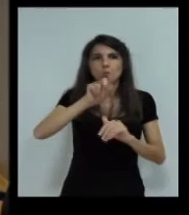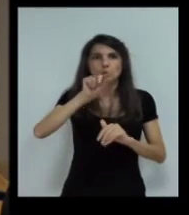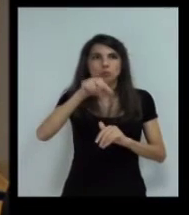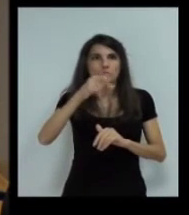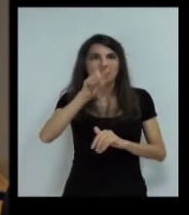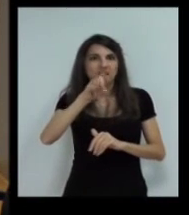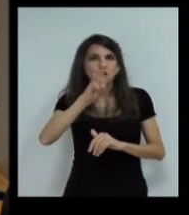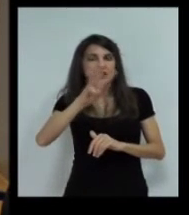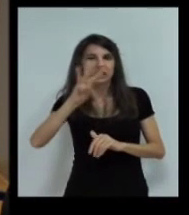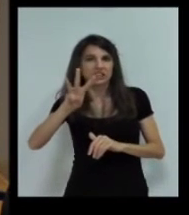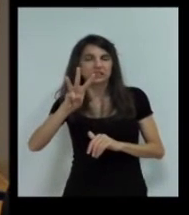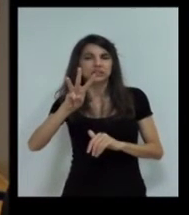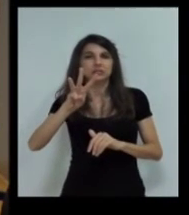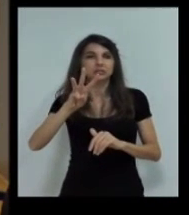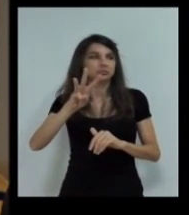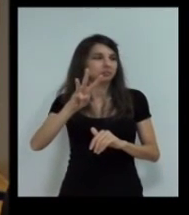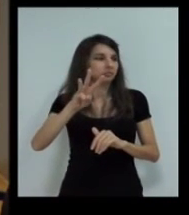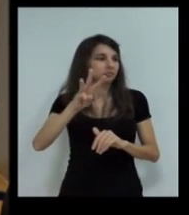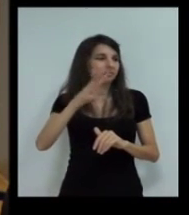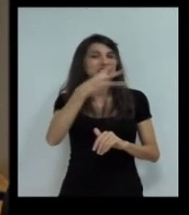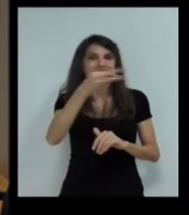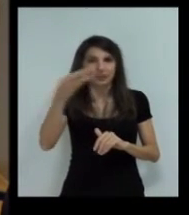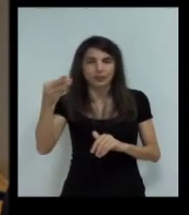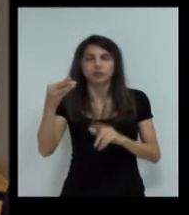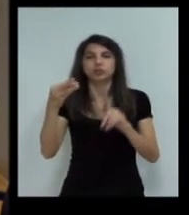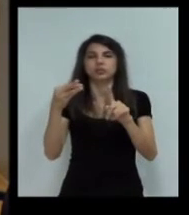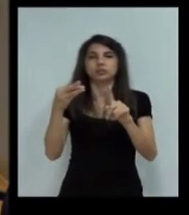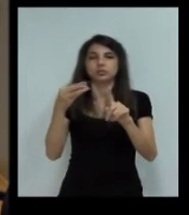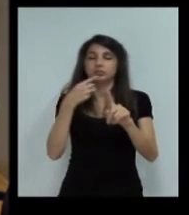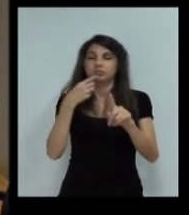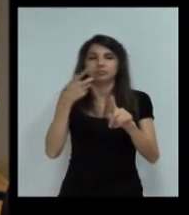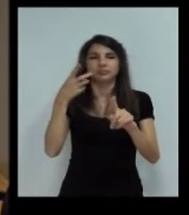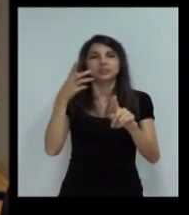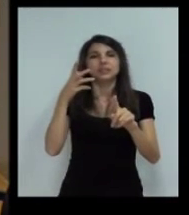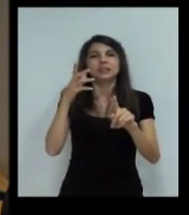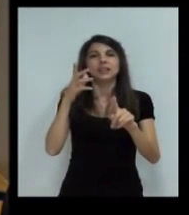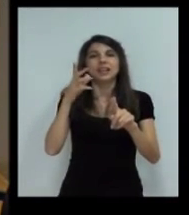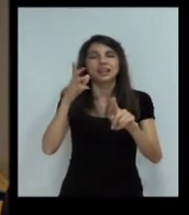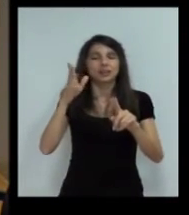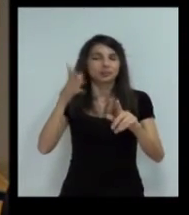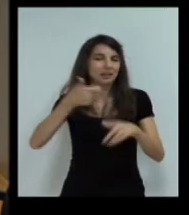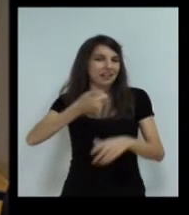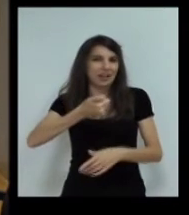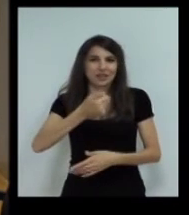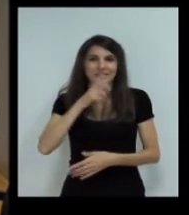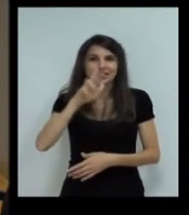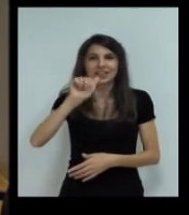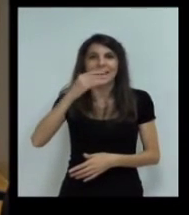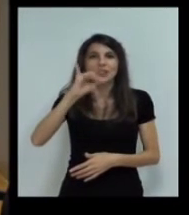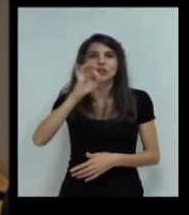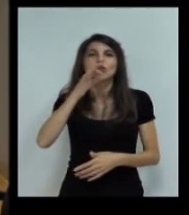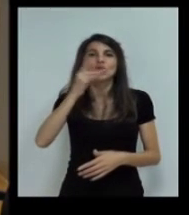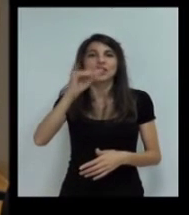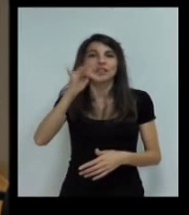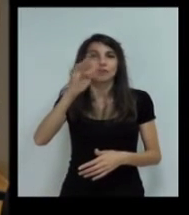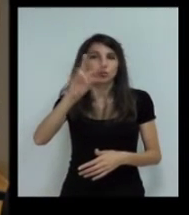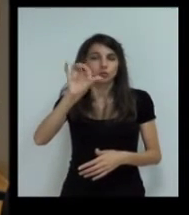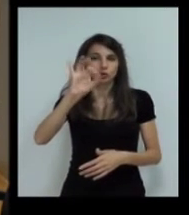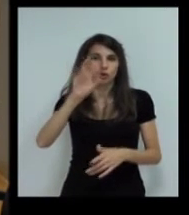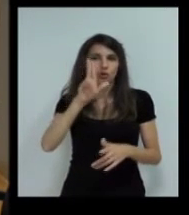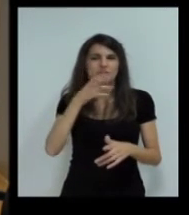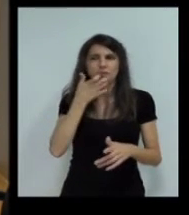poner. El problema es que la guía de programas es una señalización que mete el radiodifusor que la está emitiendo es porque lo está indicando y que el